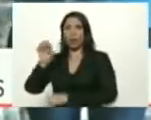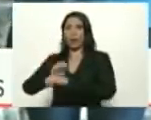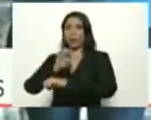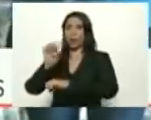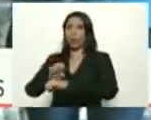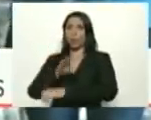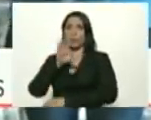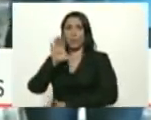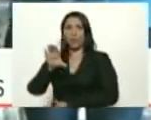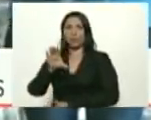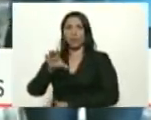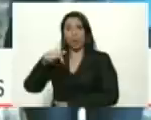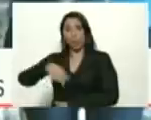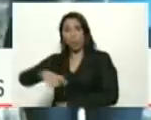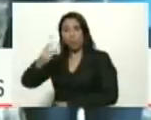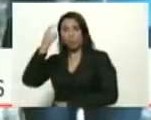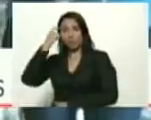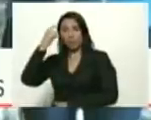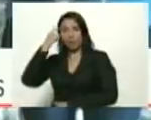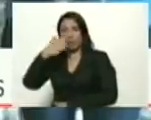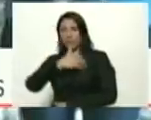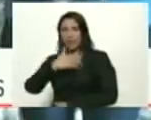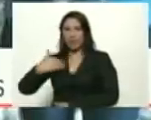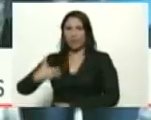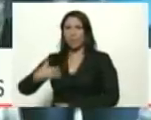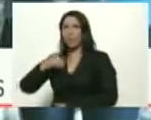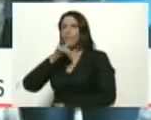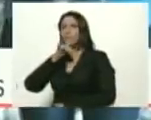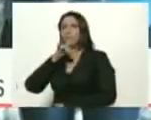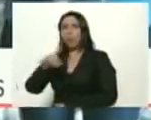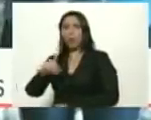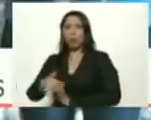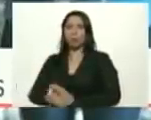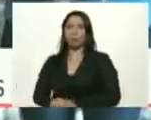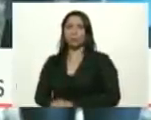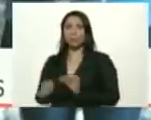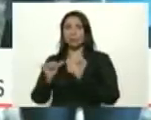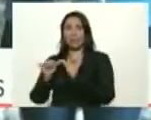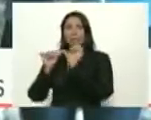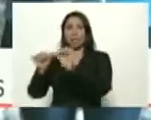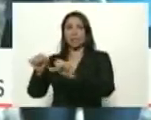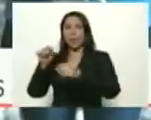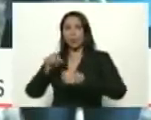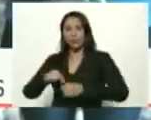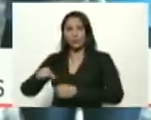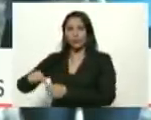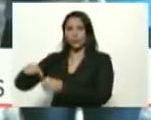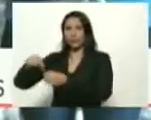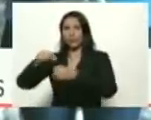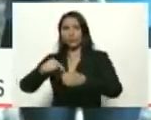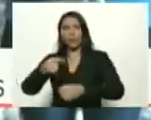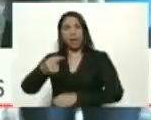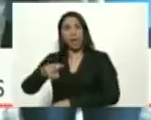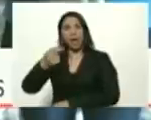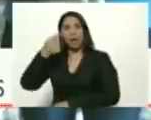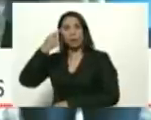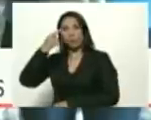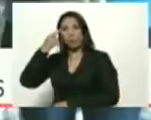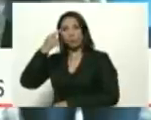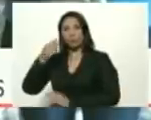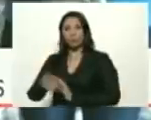la Patria. El día de hoy queremos informar que seguimos cosechando arroz en el